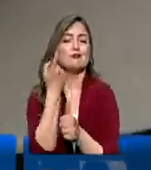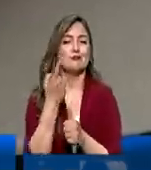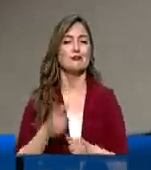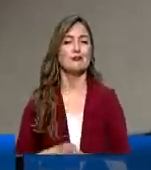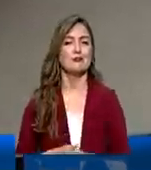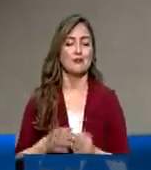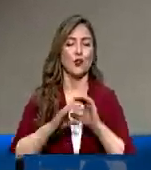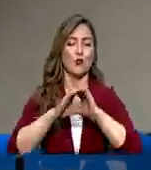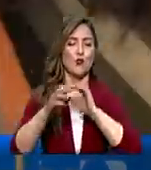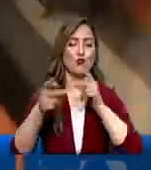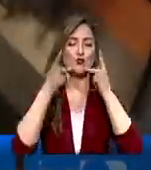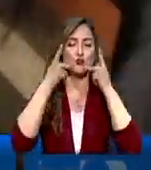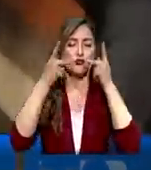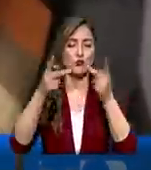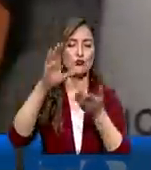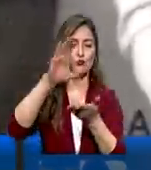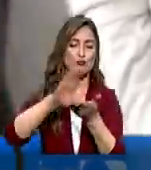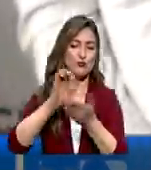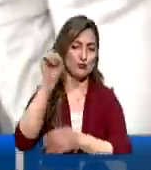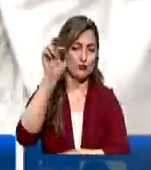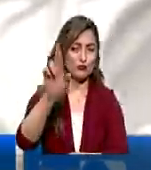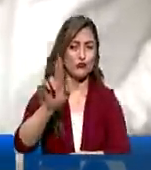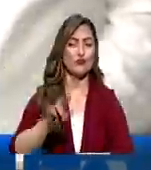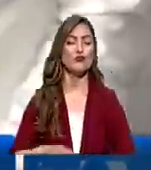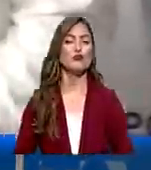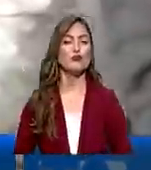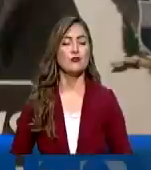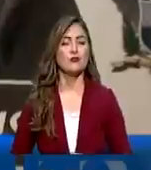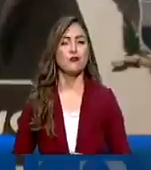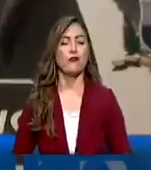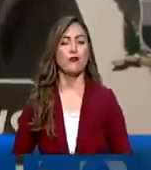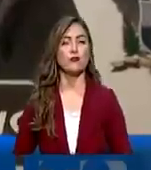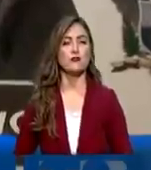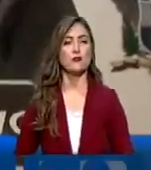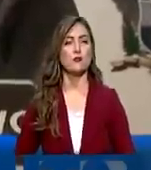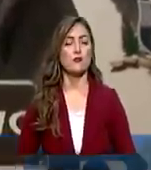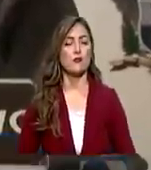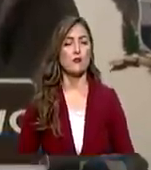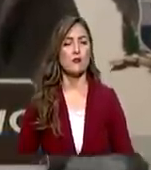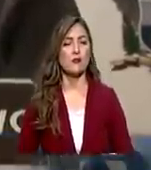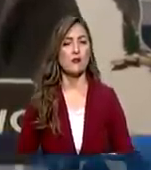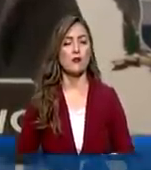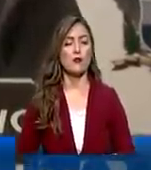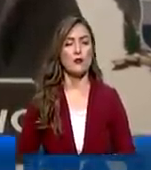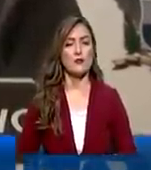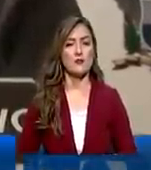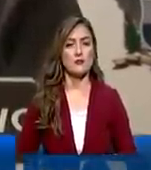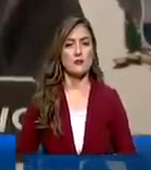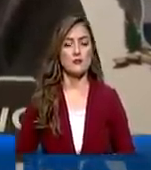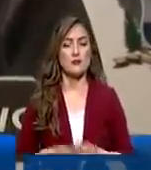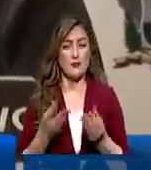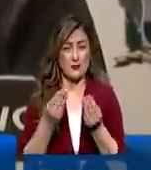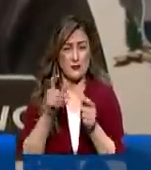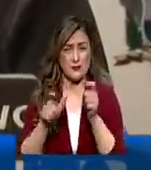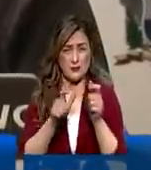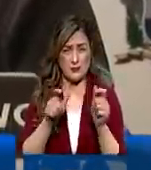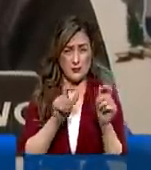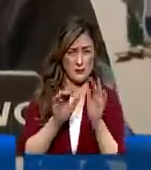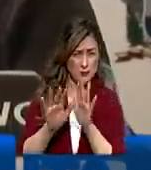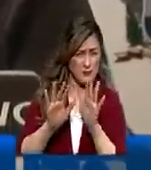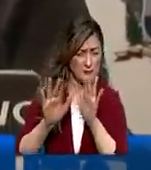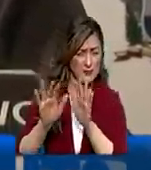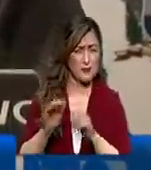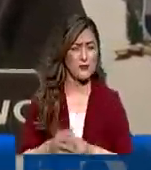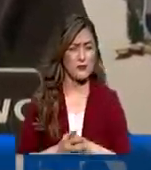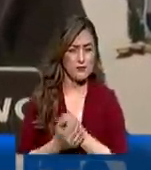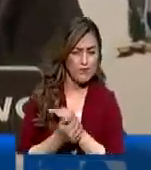el transporte público del centro y sur de la ciudad. Aprovechando el cúmulo de gente,